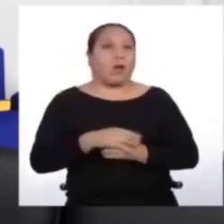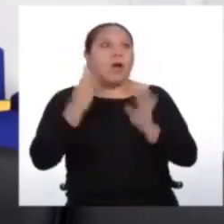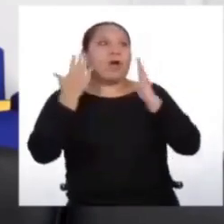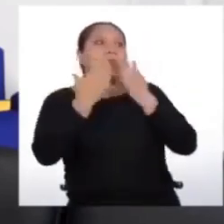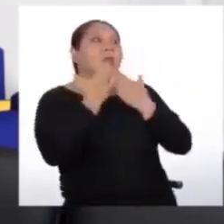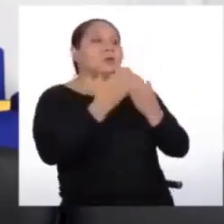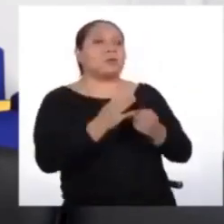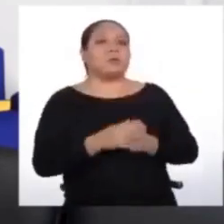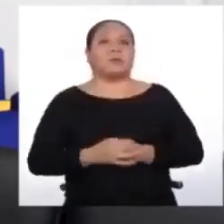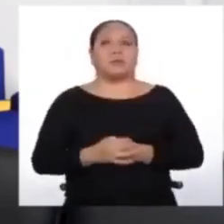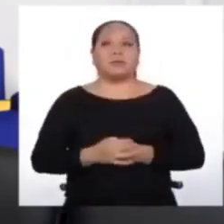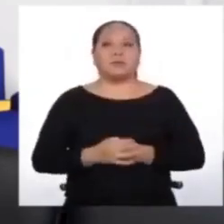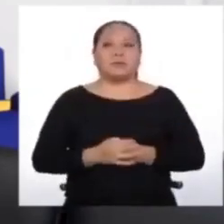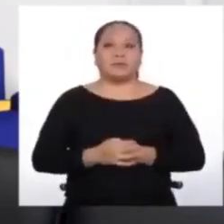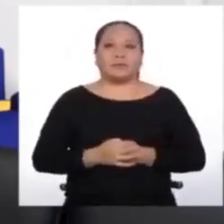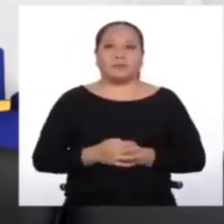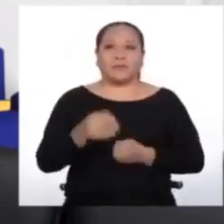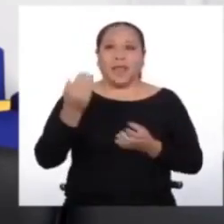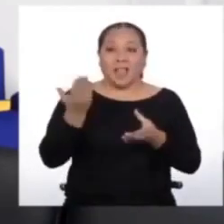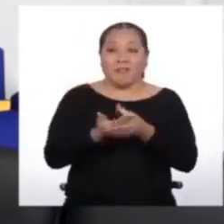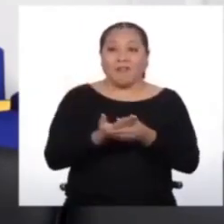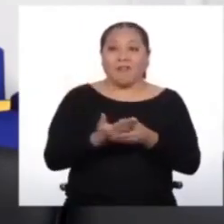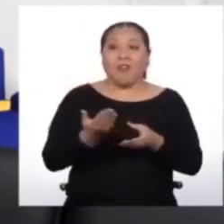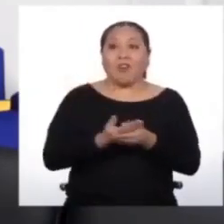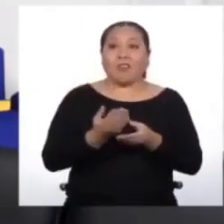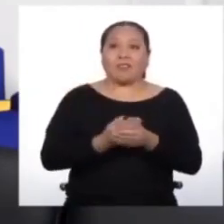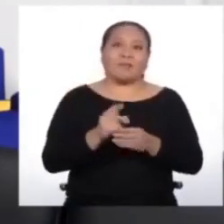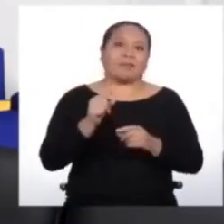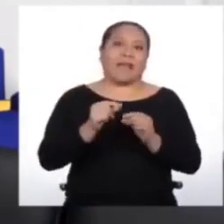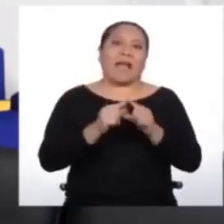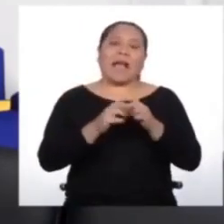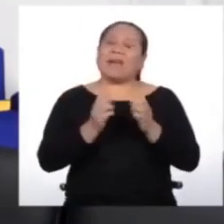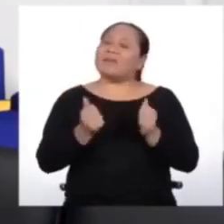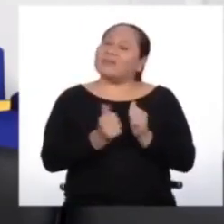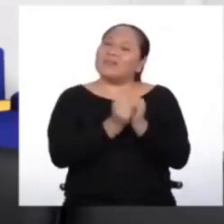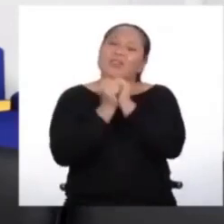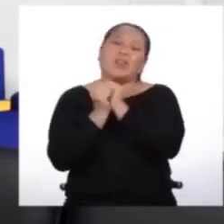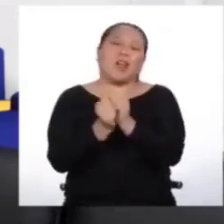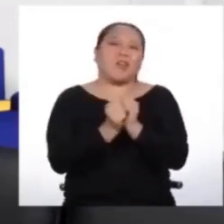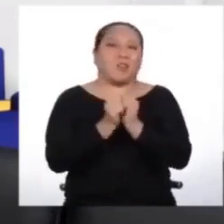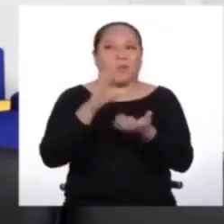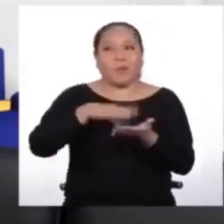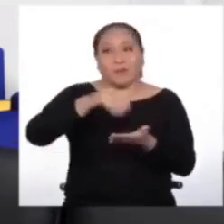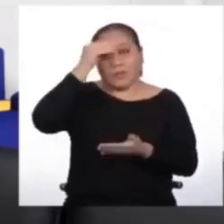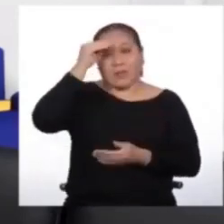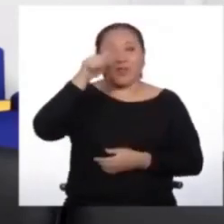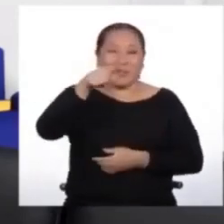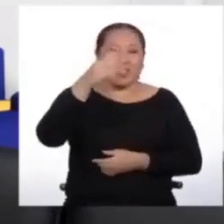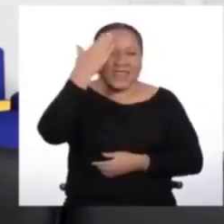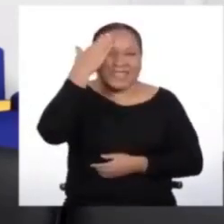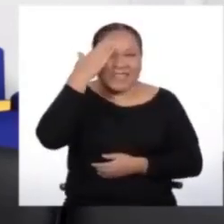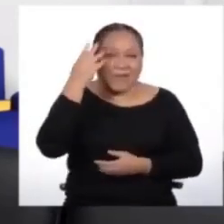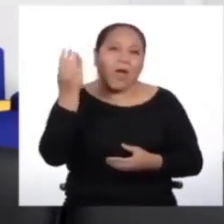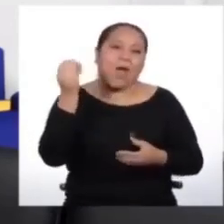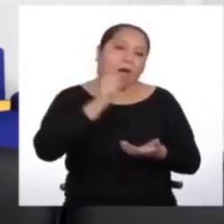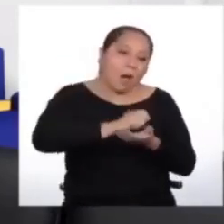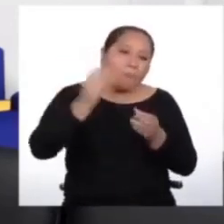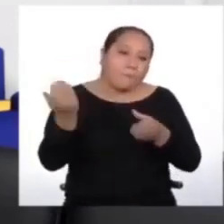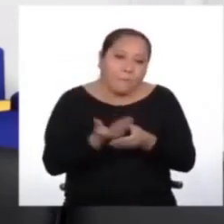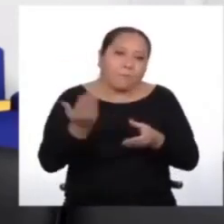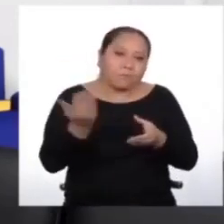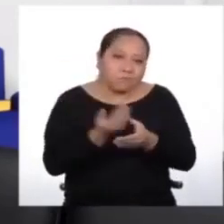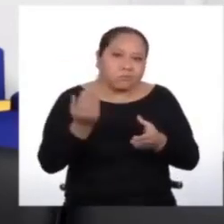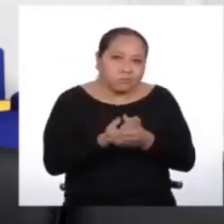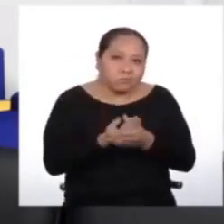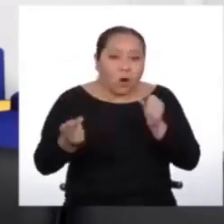Gracias. El folder, gran compañero de aprendizaje. Aquí, ustedes ya saben, aquí ponen sus apuntes y